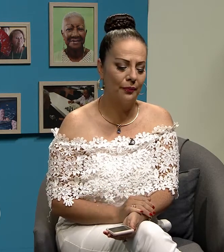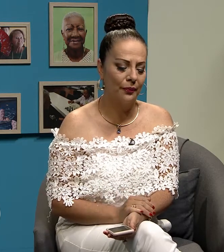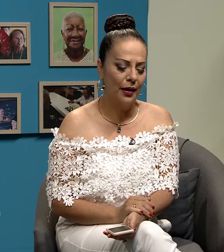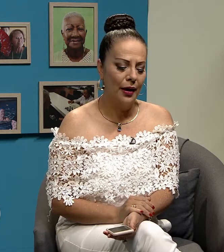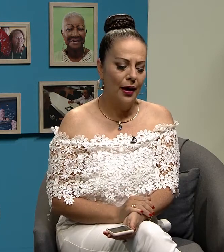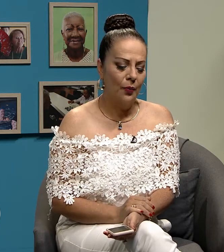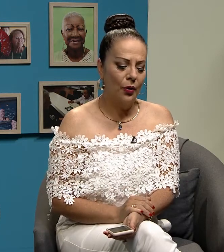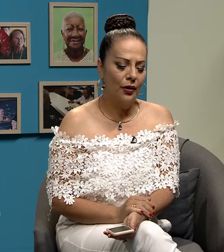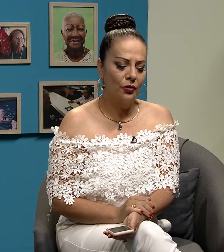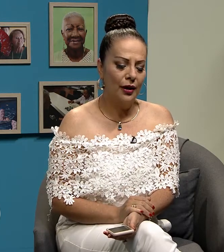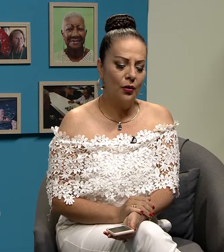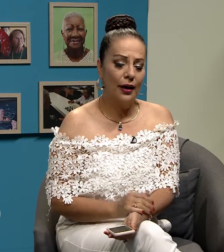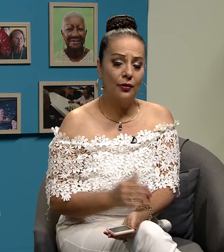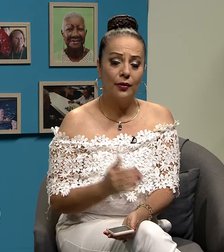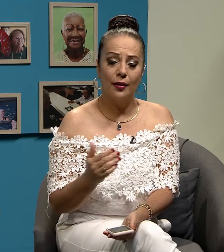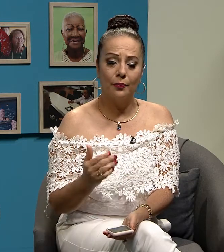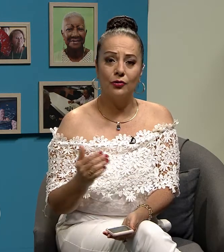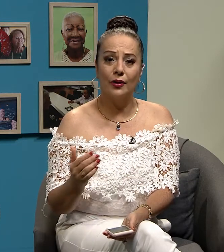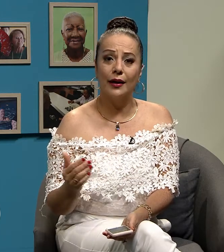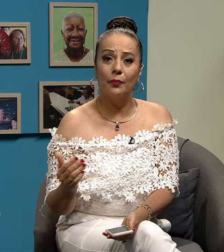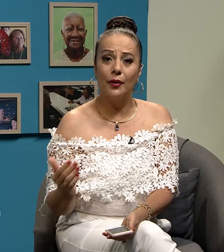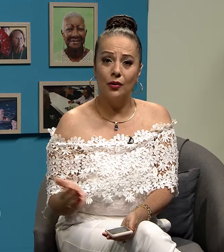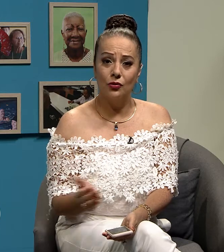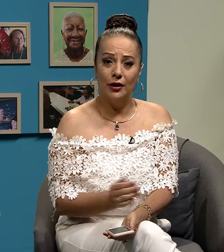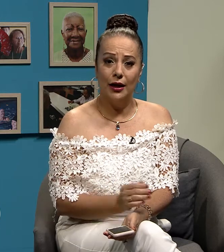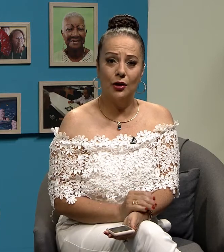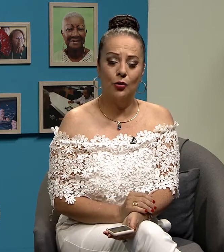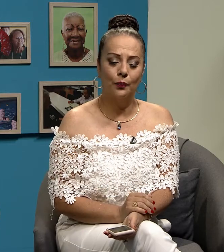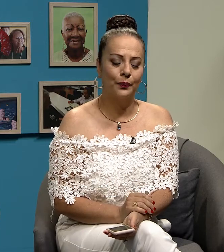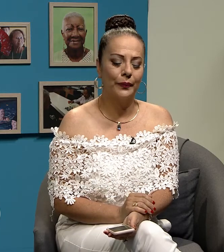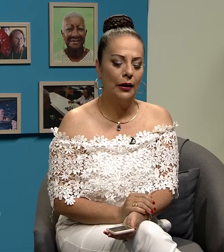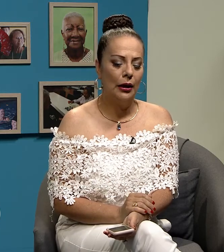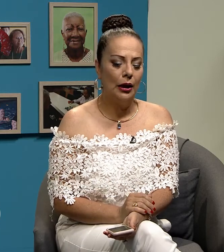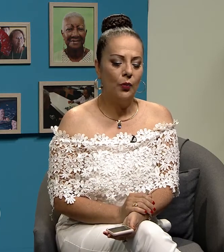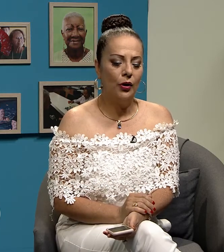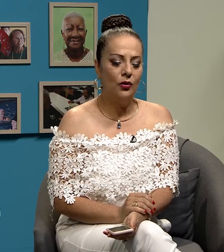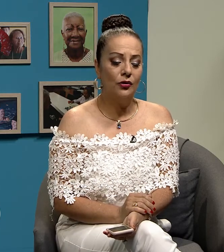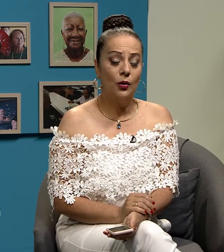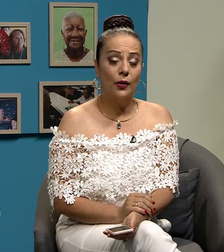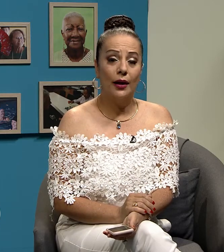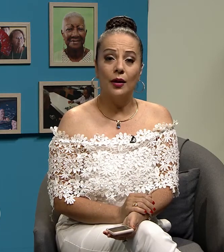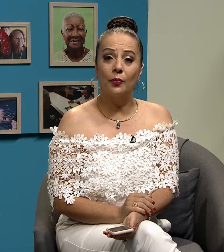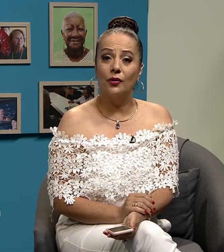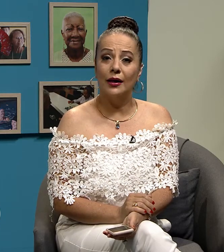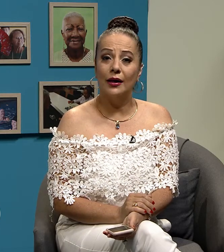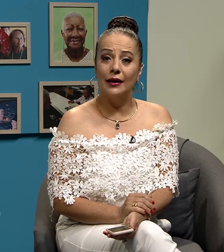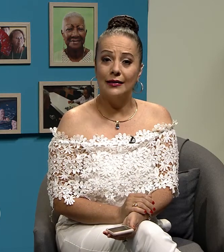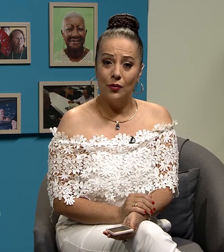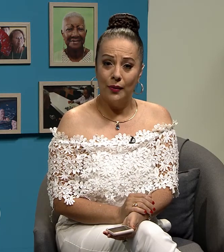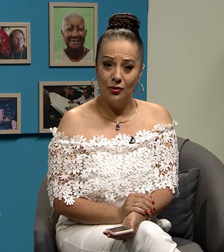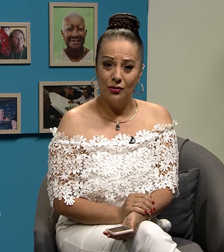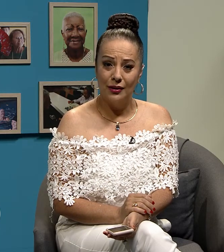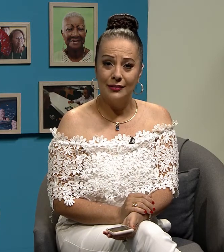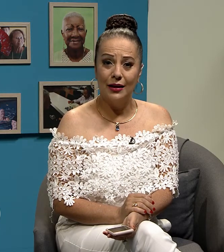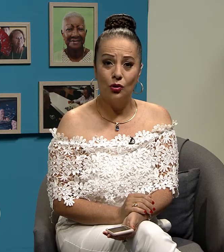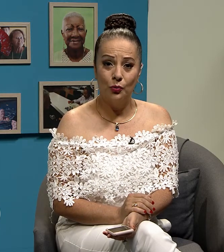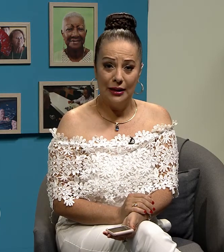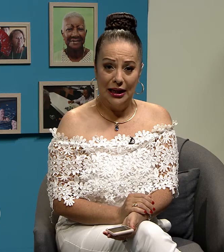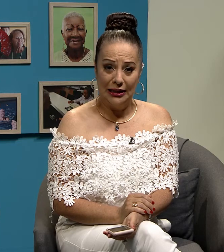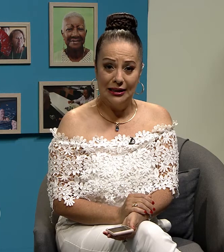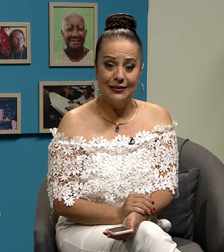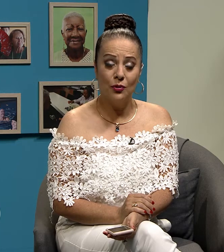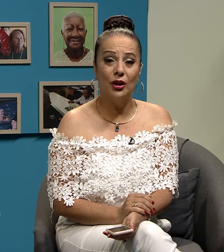persona. Ponernos en el lugar de una persona que ha perdido a un ser querido. ponernos en el lugar de una persona que en este momento está